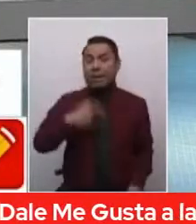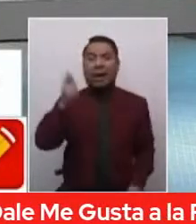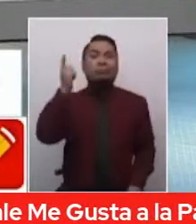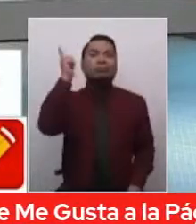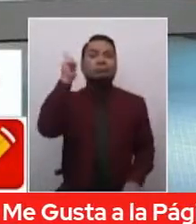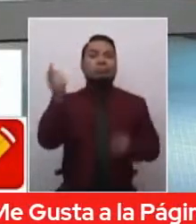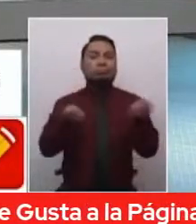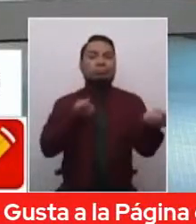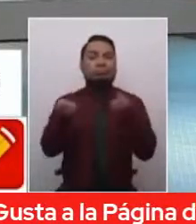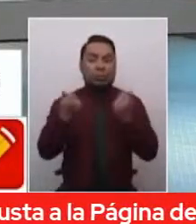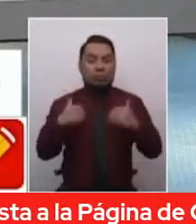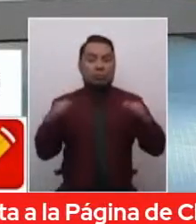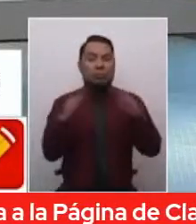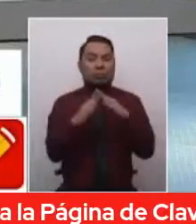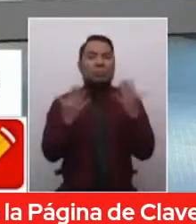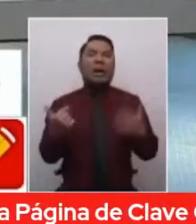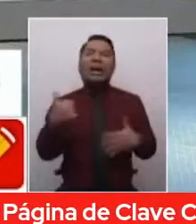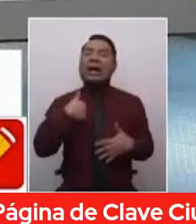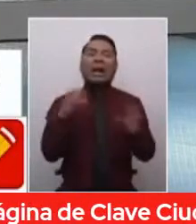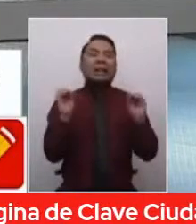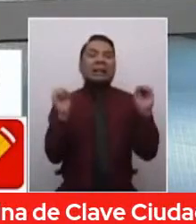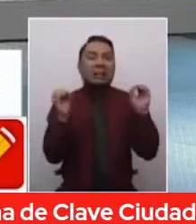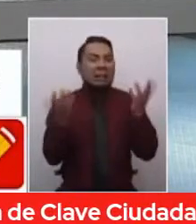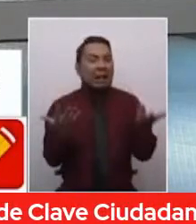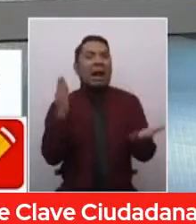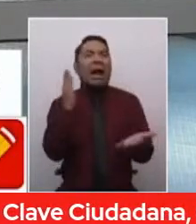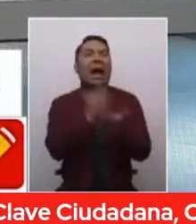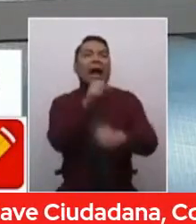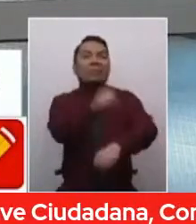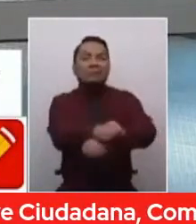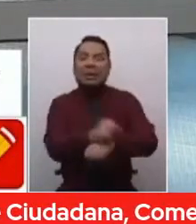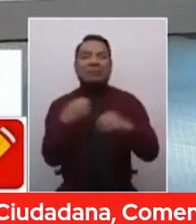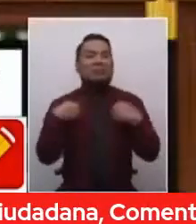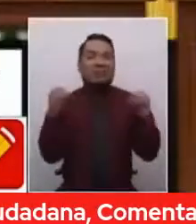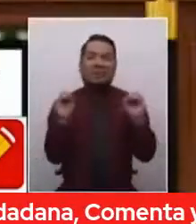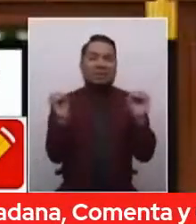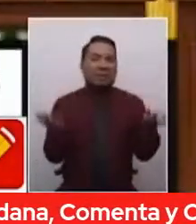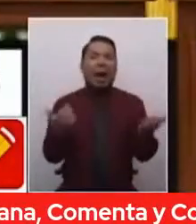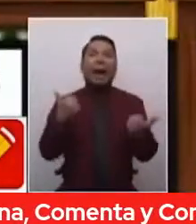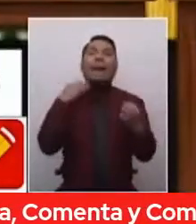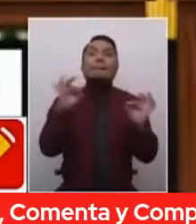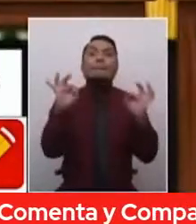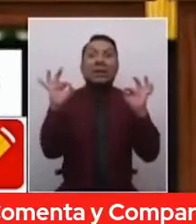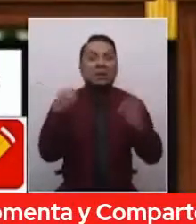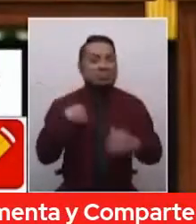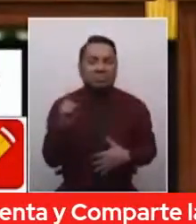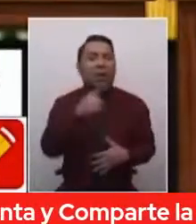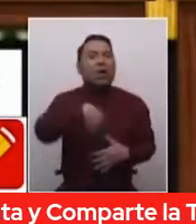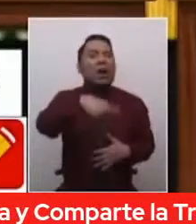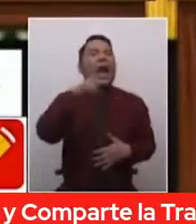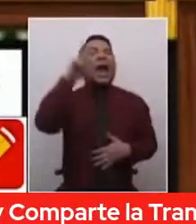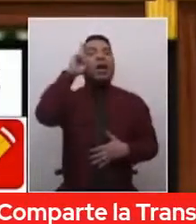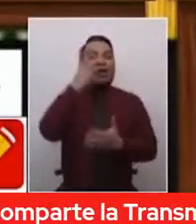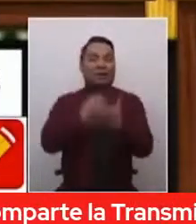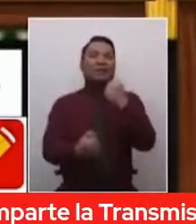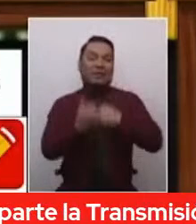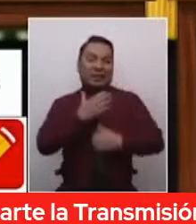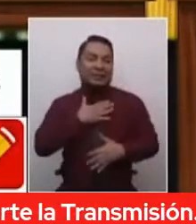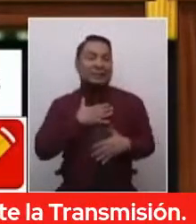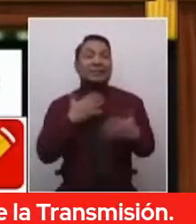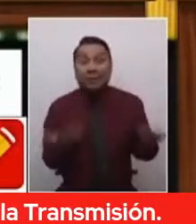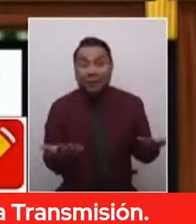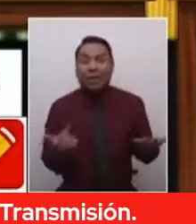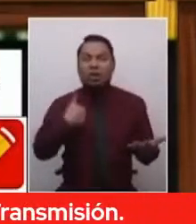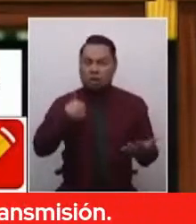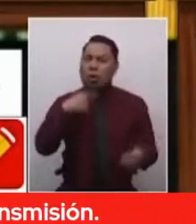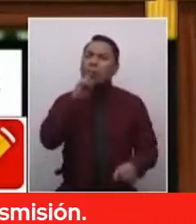la municipalidad no está en riesgo de ir preso ni nada por el estilo. Yo creo que eso le da mucha seguridad y mucha garantía, y en mi caso,